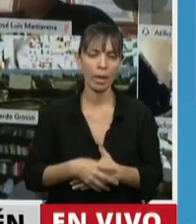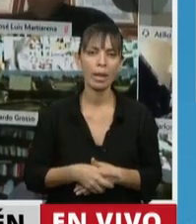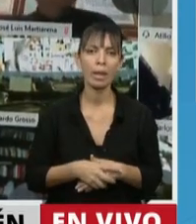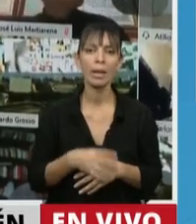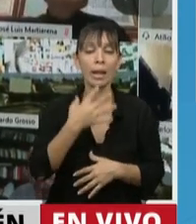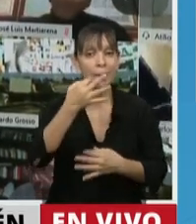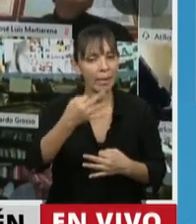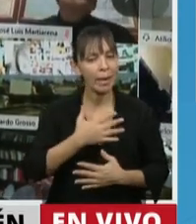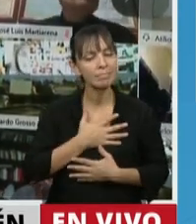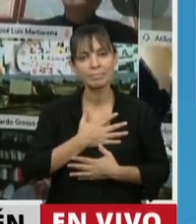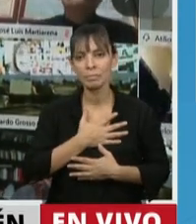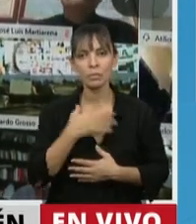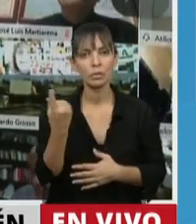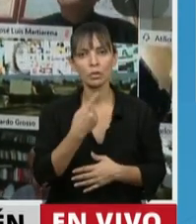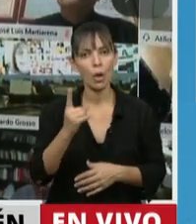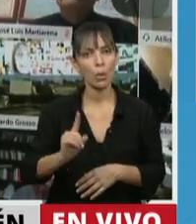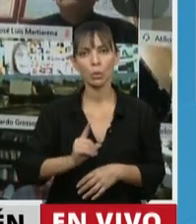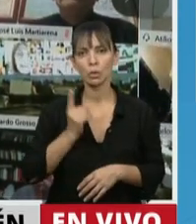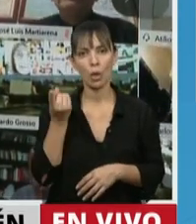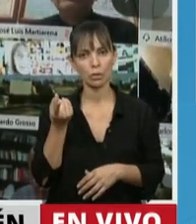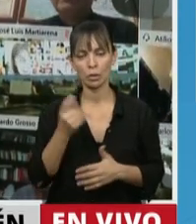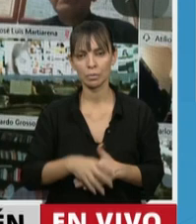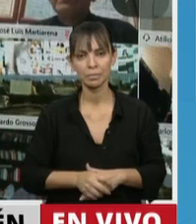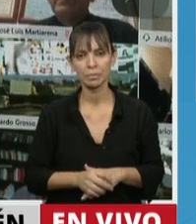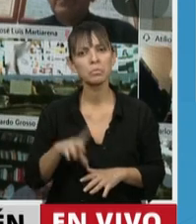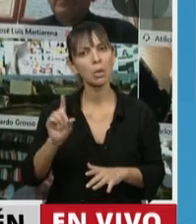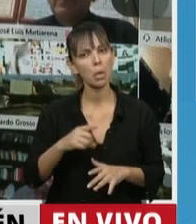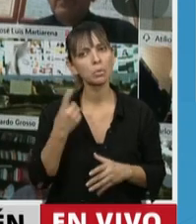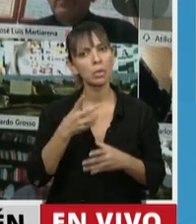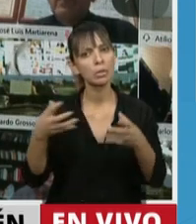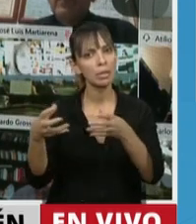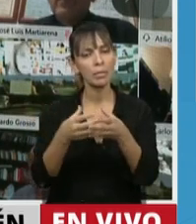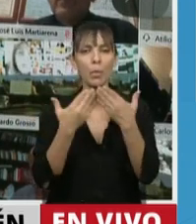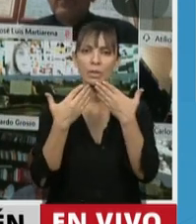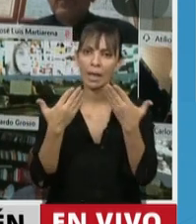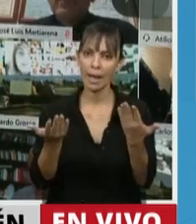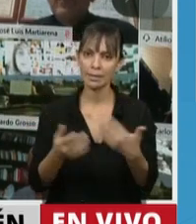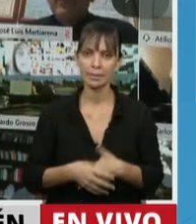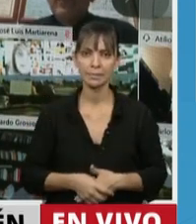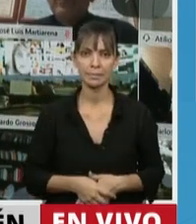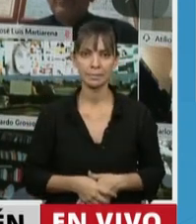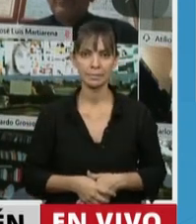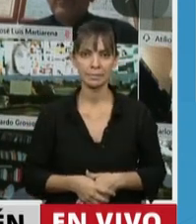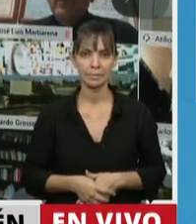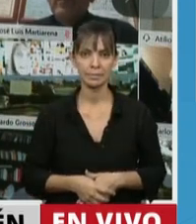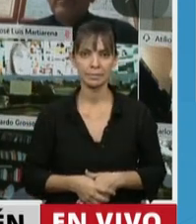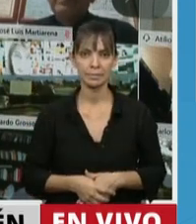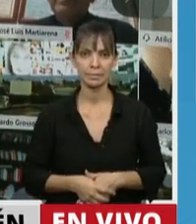verdaderamente estamos muy orgullosos de nuestro sistema de salud. Muchas gracias, señora Presidente.